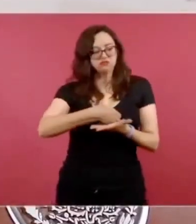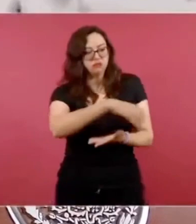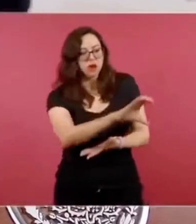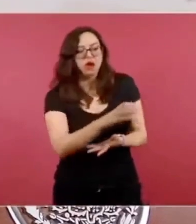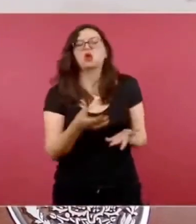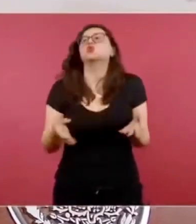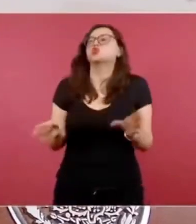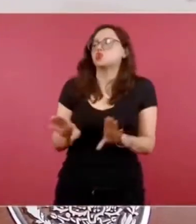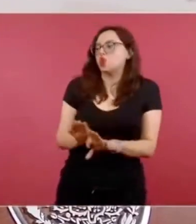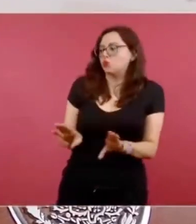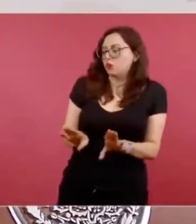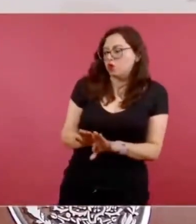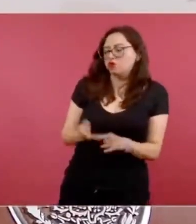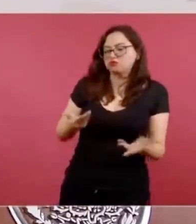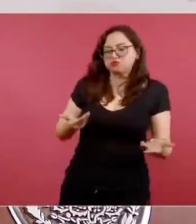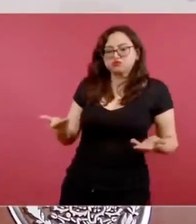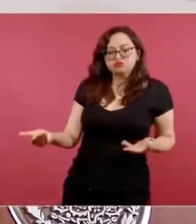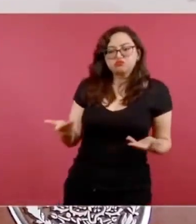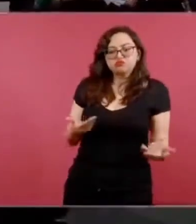Y en eso